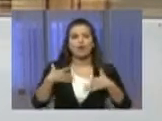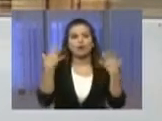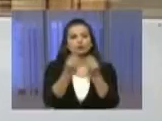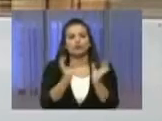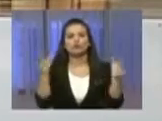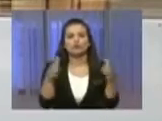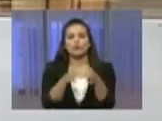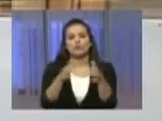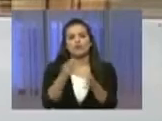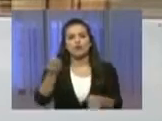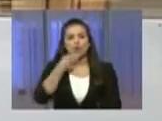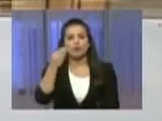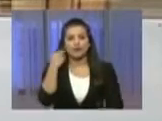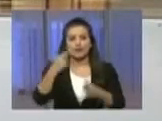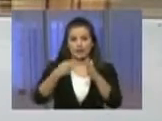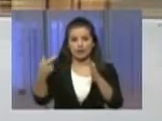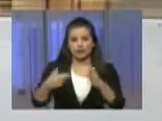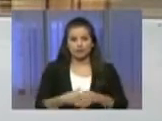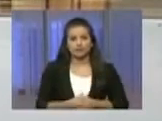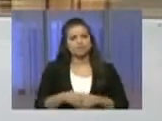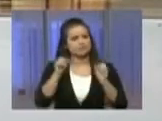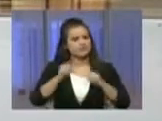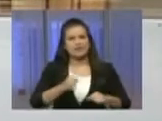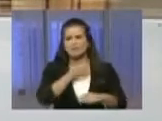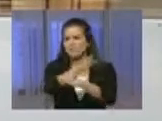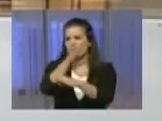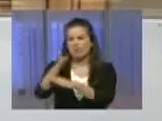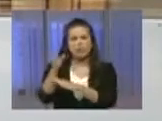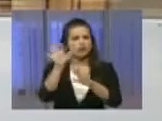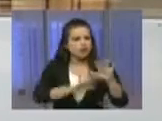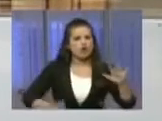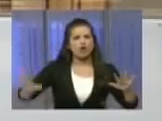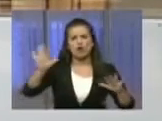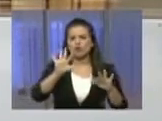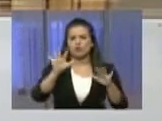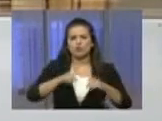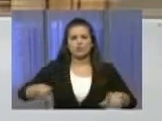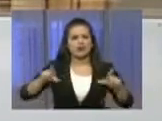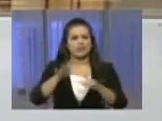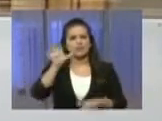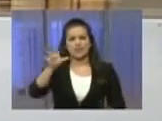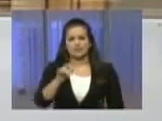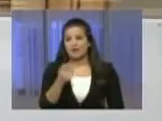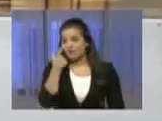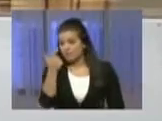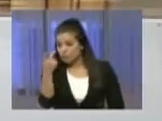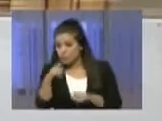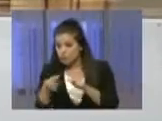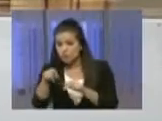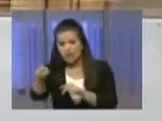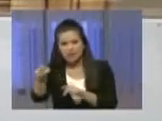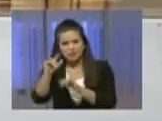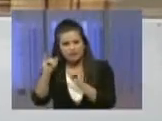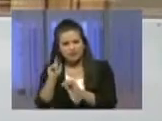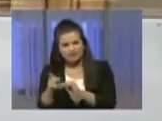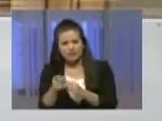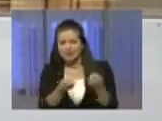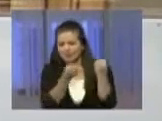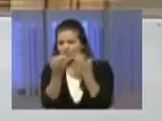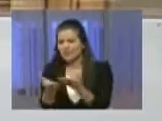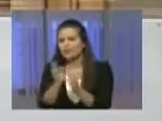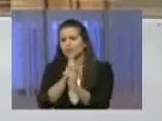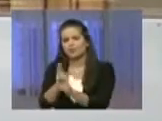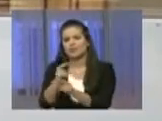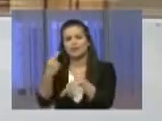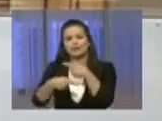jóvenes recreadores a los cuatro esquinas de la patria donde está un niño que merece ser feliz ahí llega la mano de la